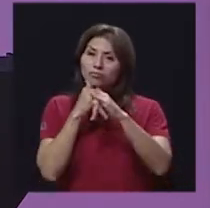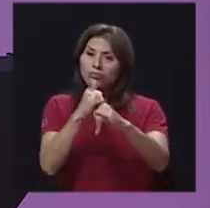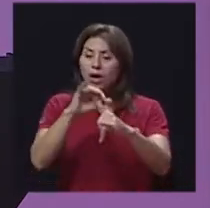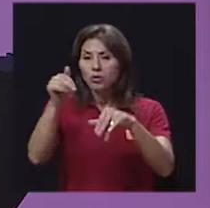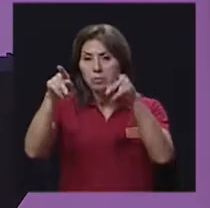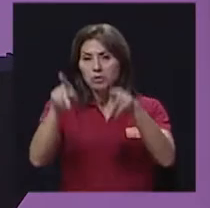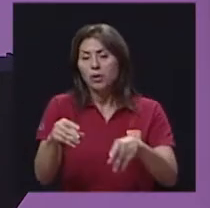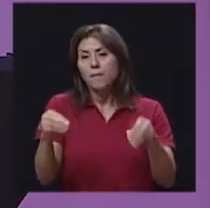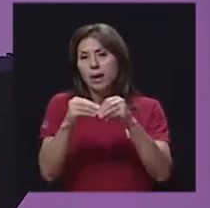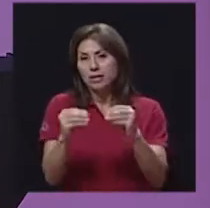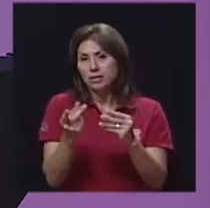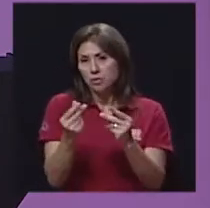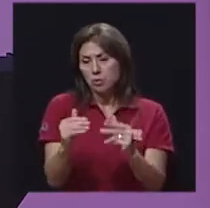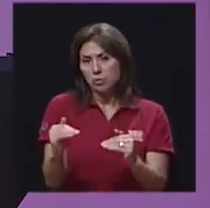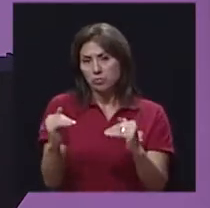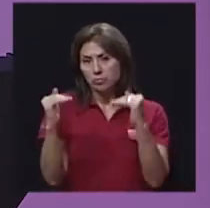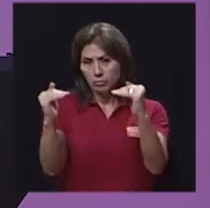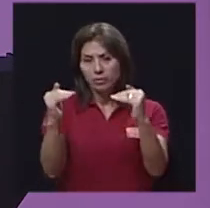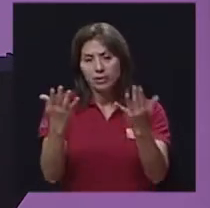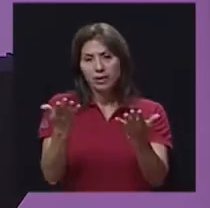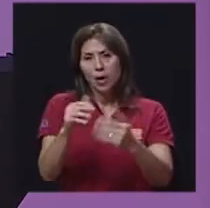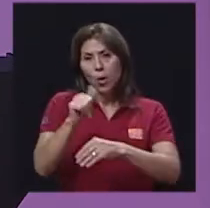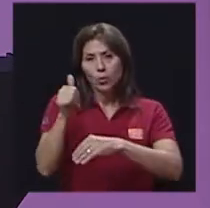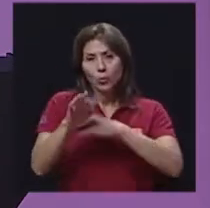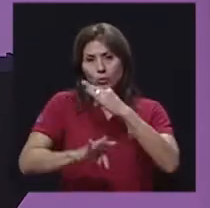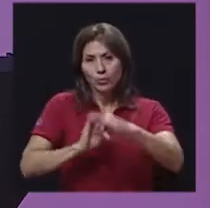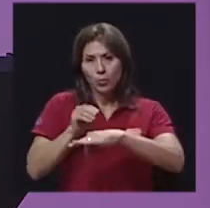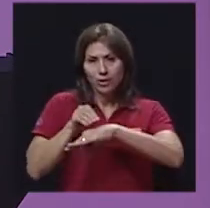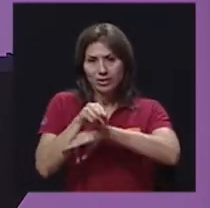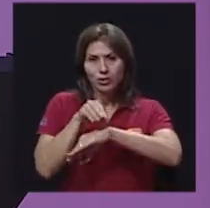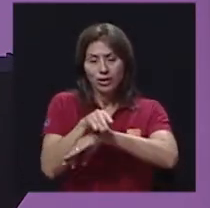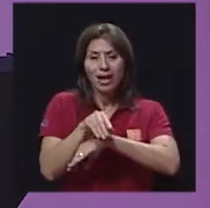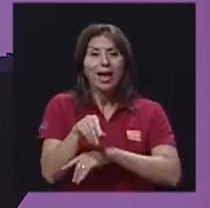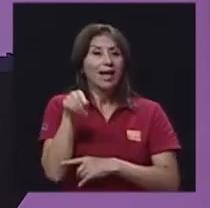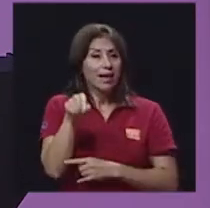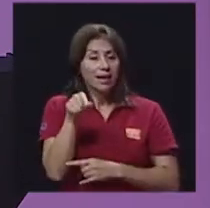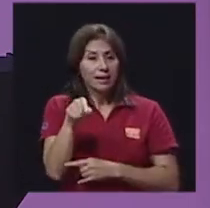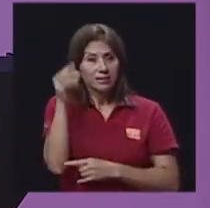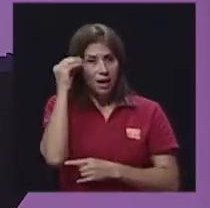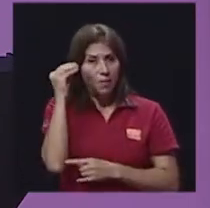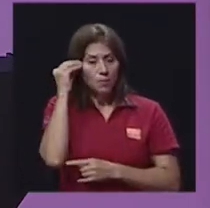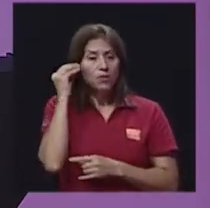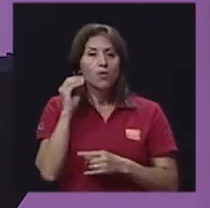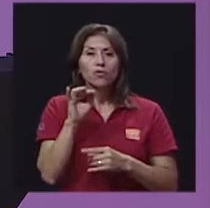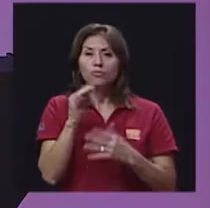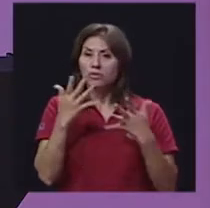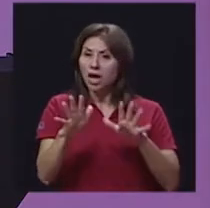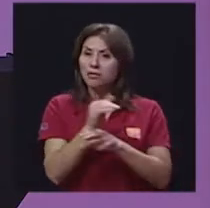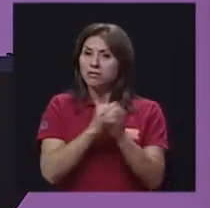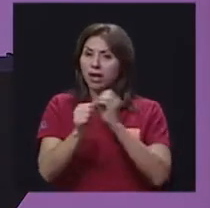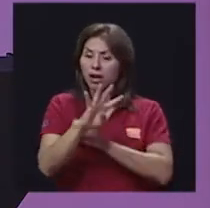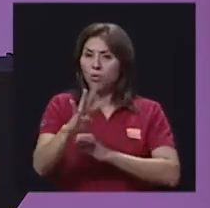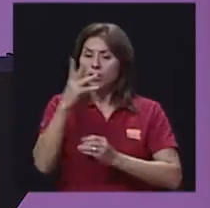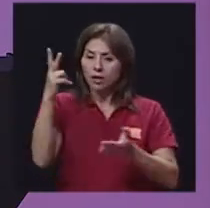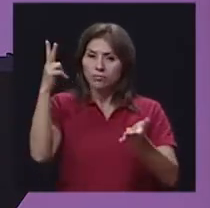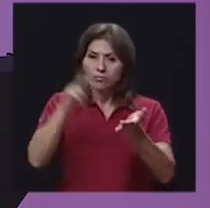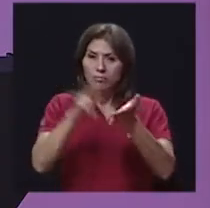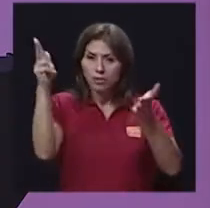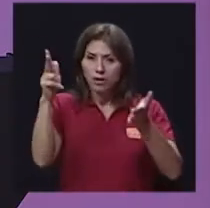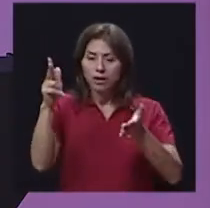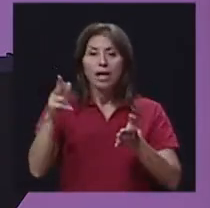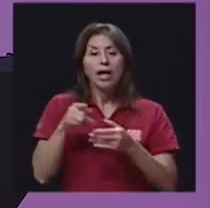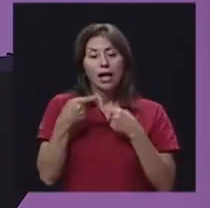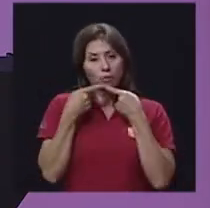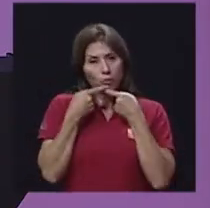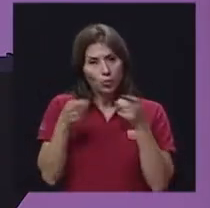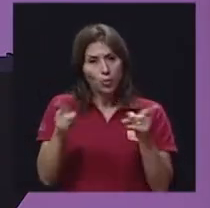tipo de asesoría. Esta posición fue ratificada por la misma Sala Constitucional. El voto 6610 del